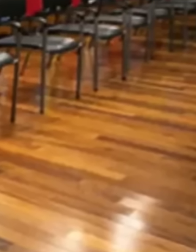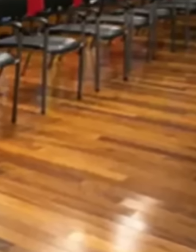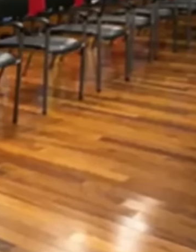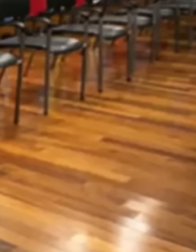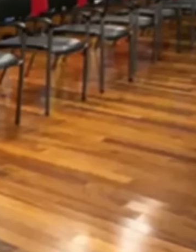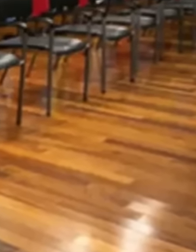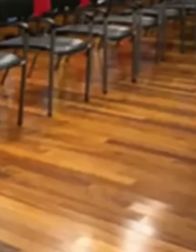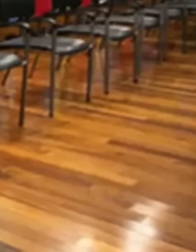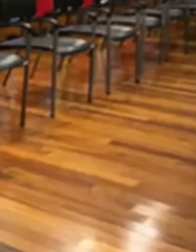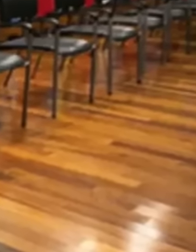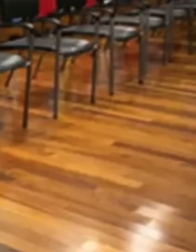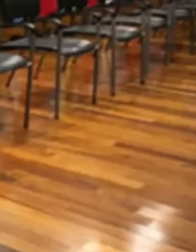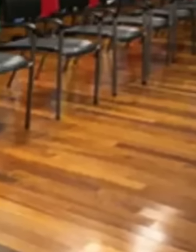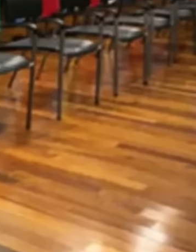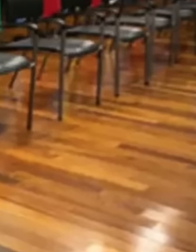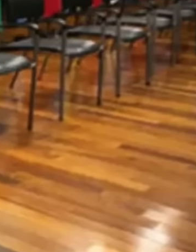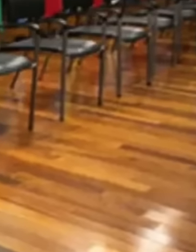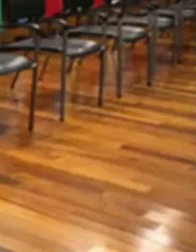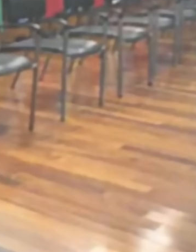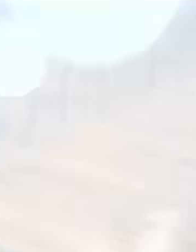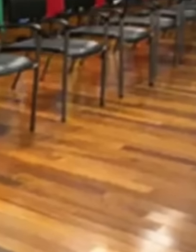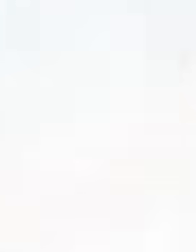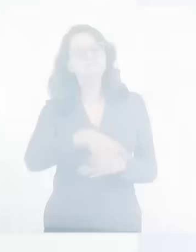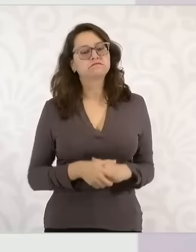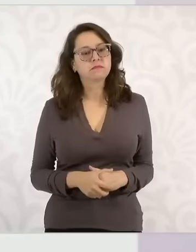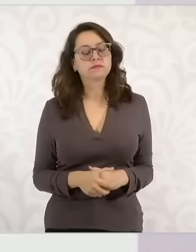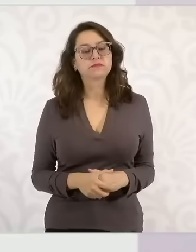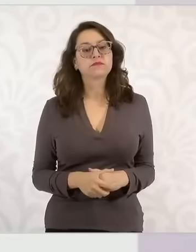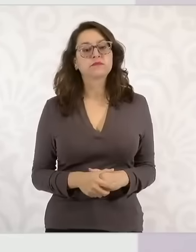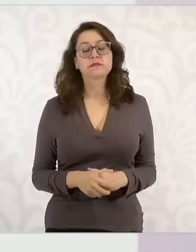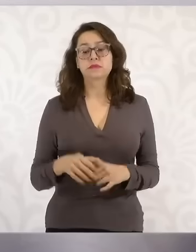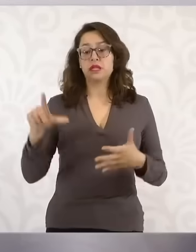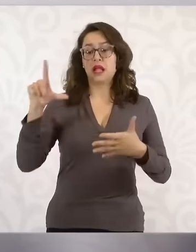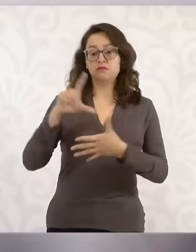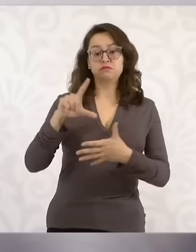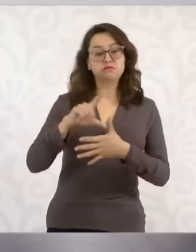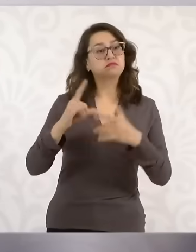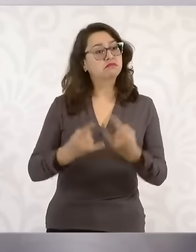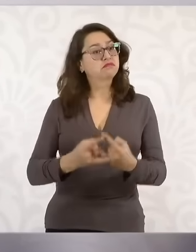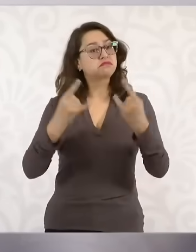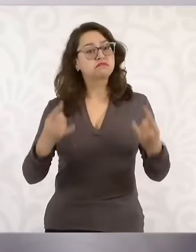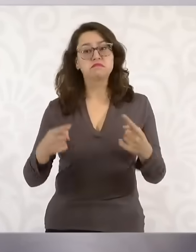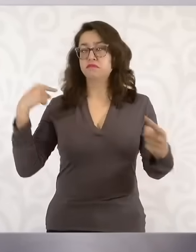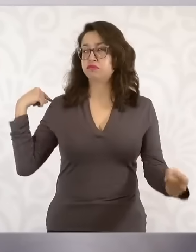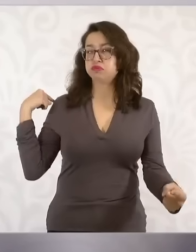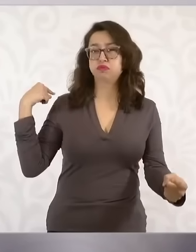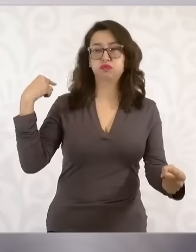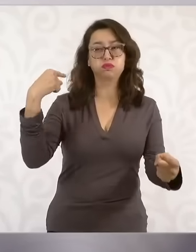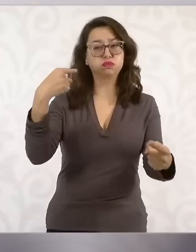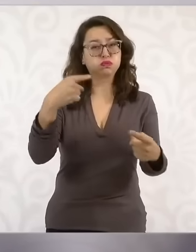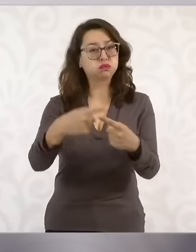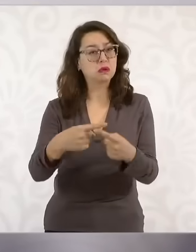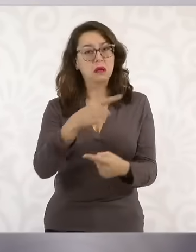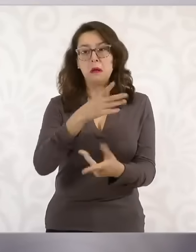Estados Latinoamericanos y Caribeños para tomar acuerdos y dar ayuda a Venezuela. Ante este tenor, la presidenta de